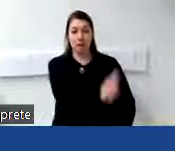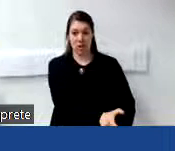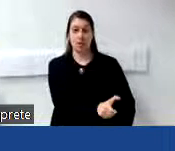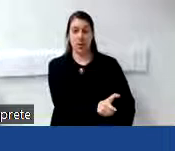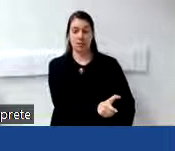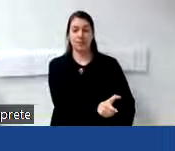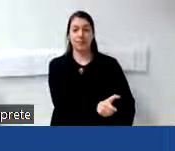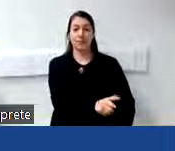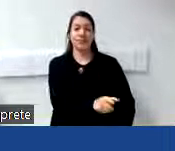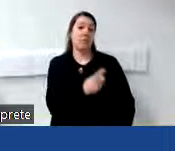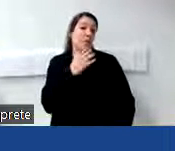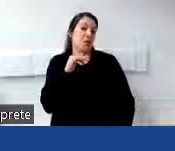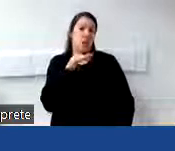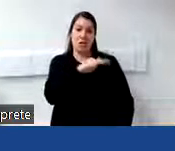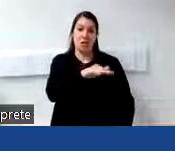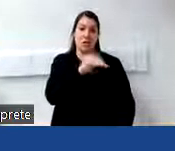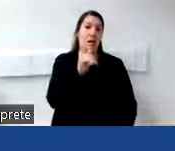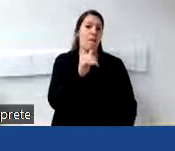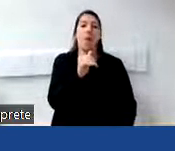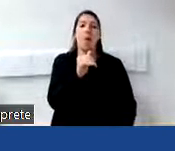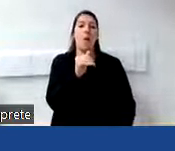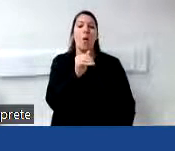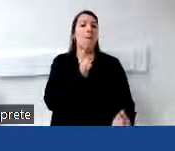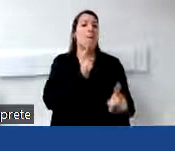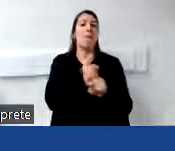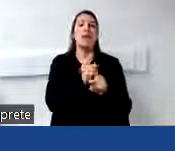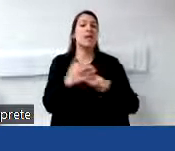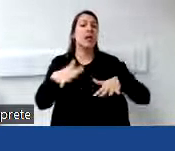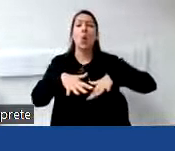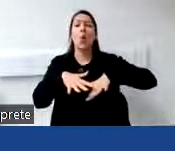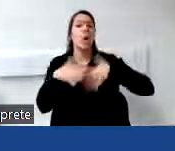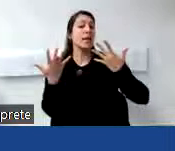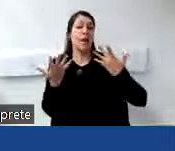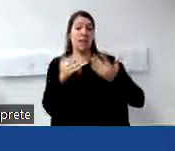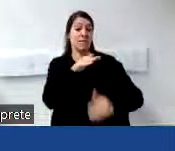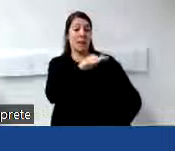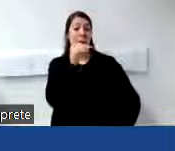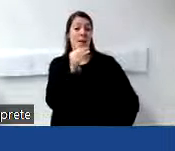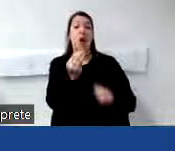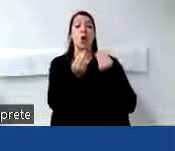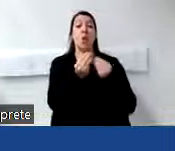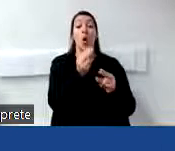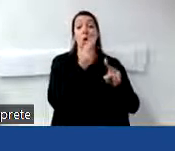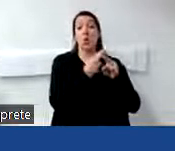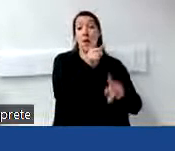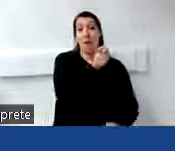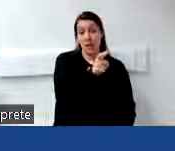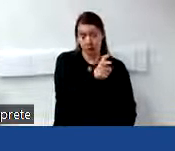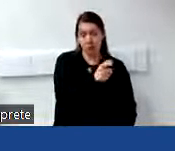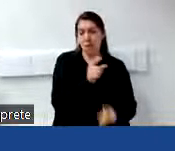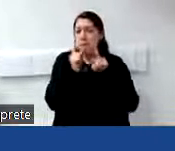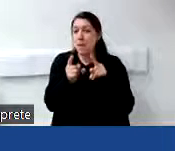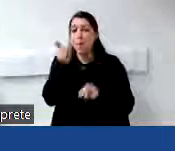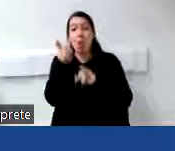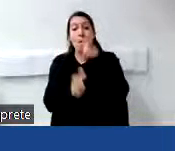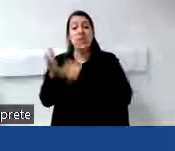un paciente a la sala por su nombre y su apellido, a las personas con discapacidad también. No le